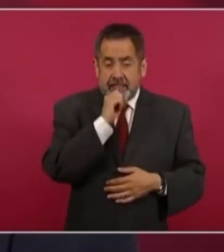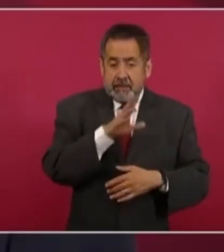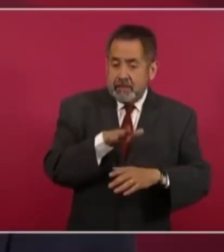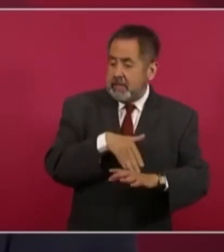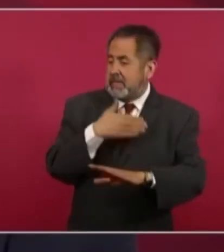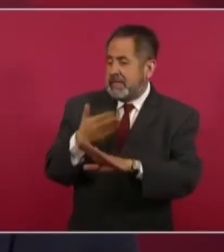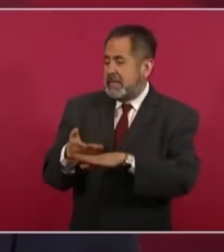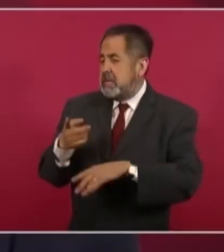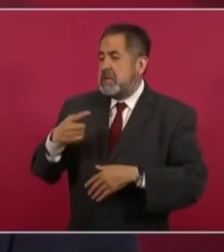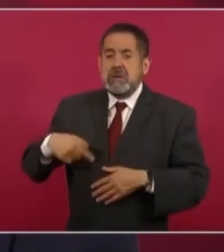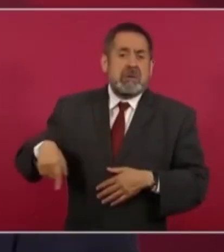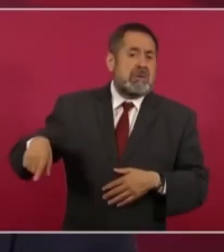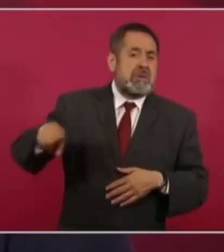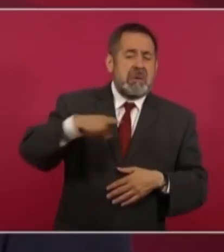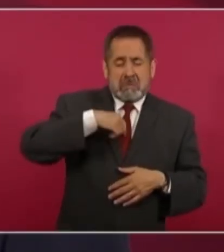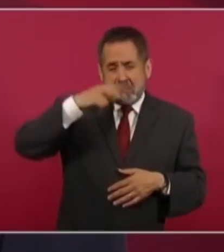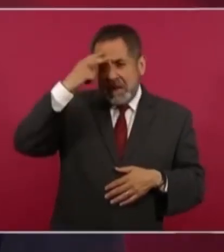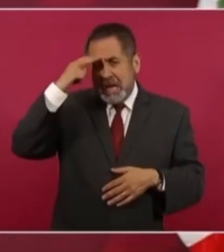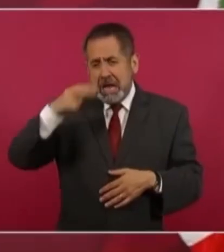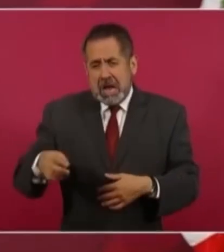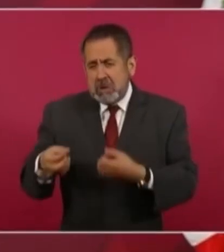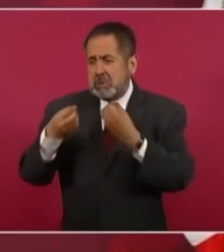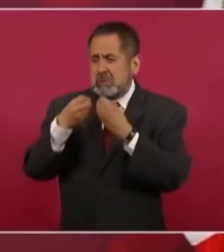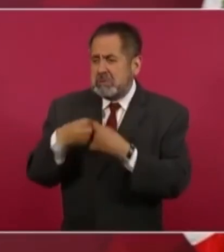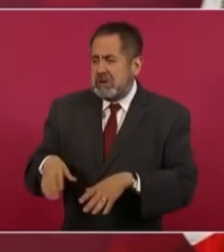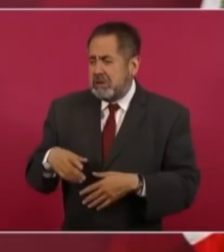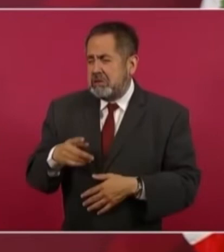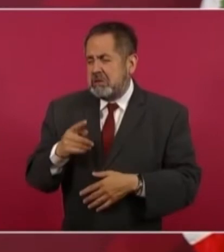a millones de consumidores mexicanos,